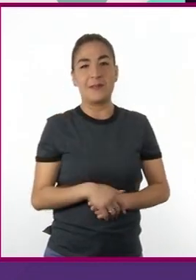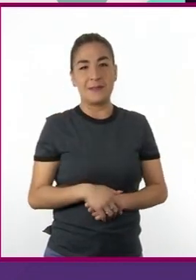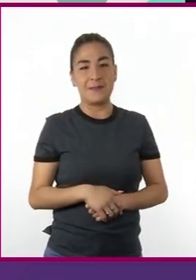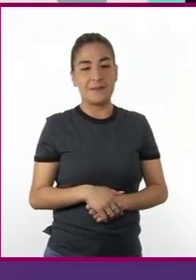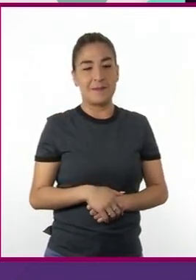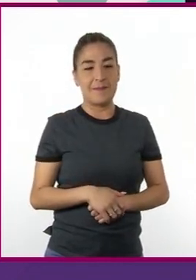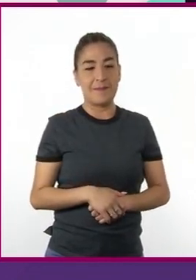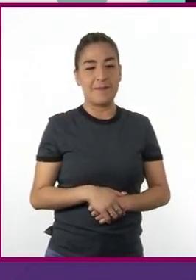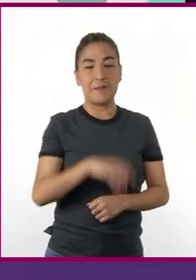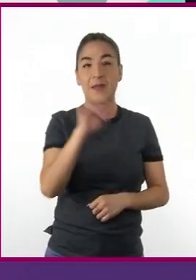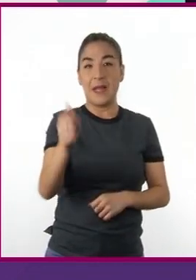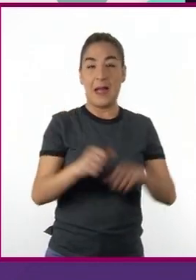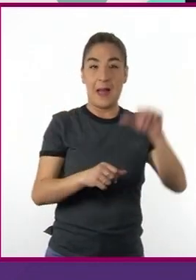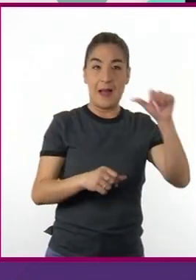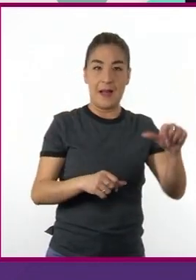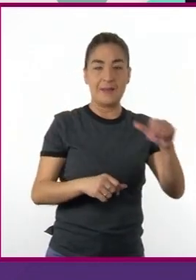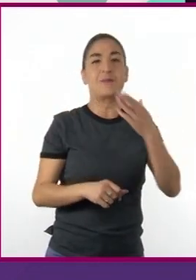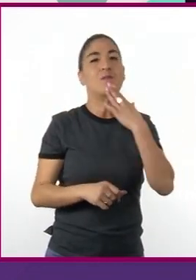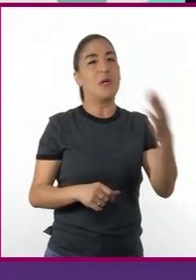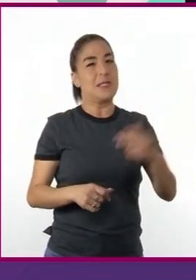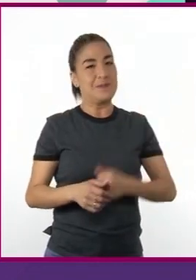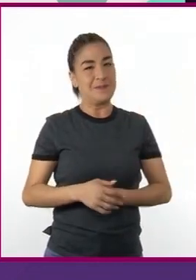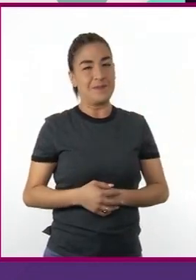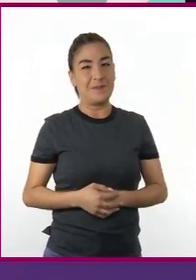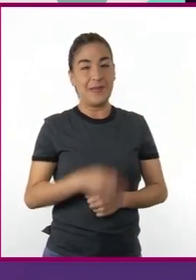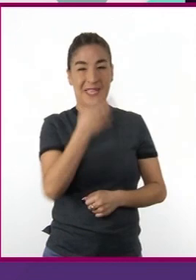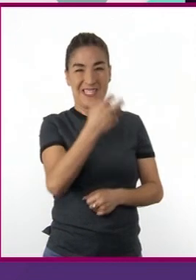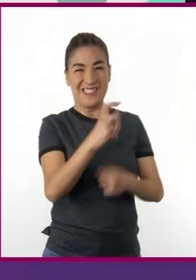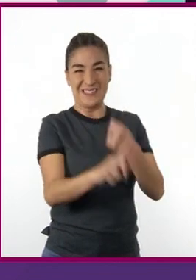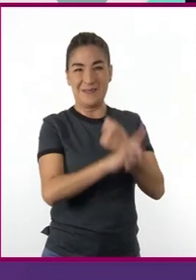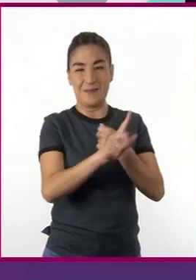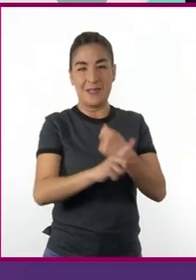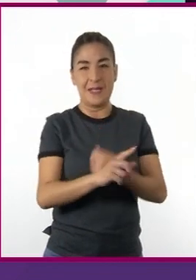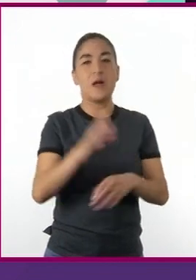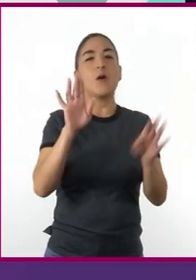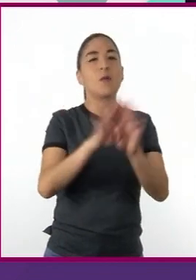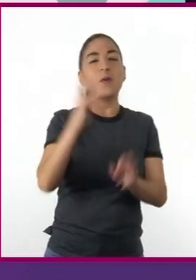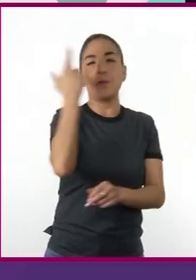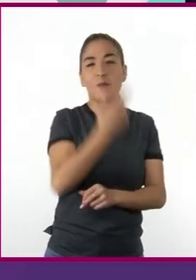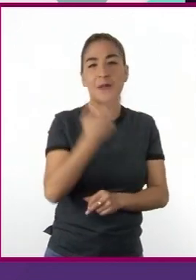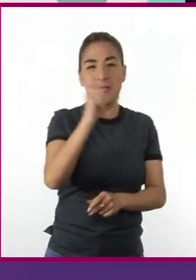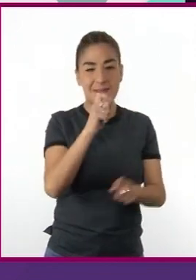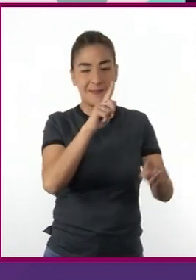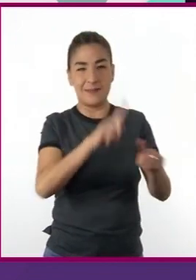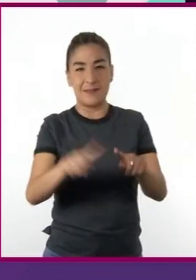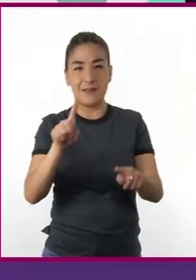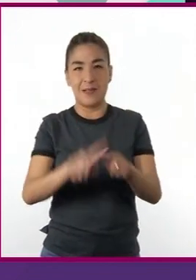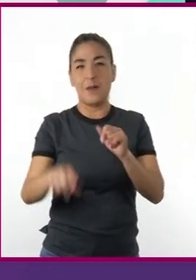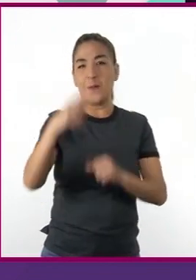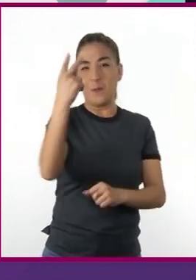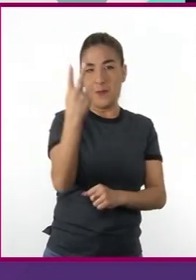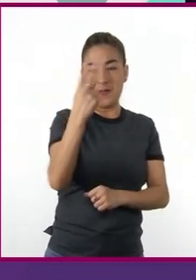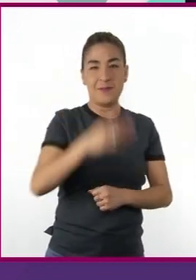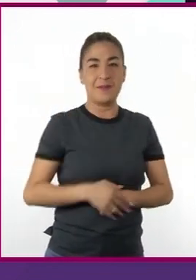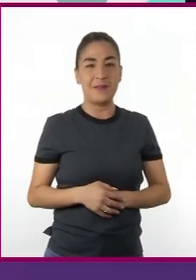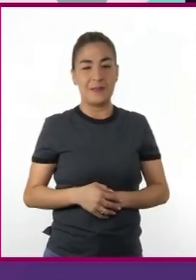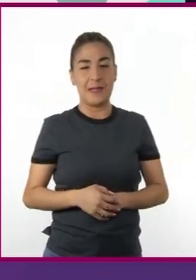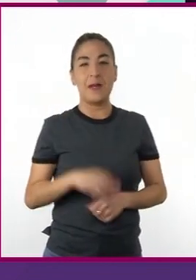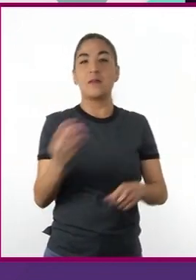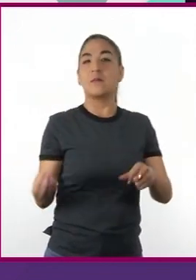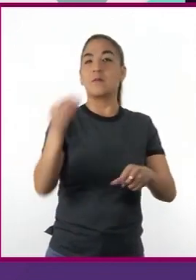La opción A. Con este problema hemos analizado una variación cuadrática.